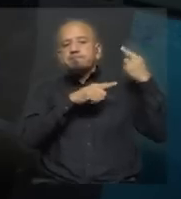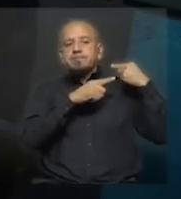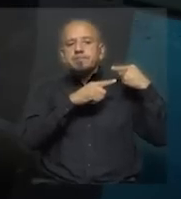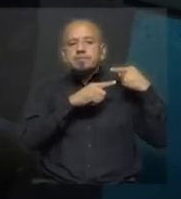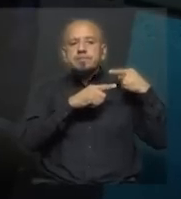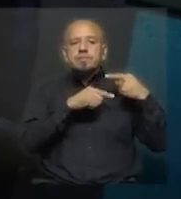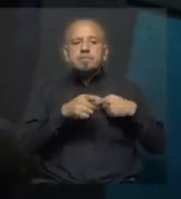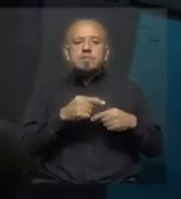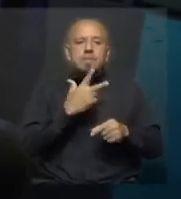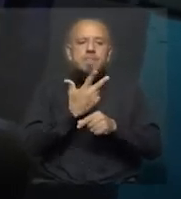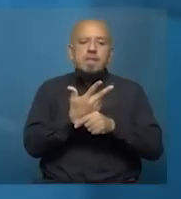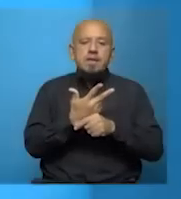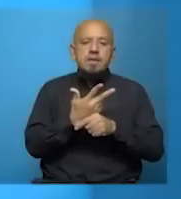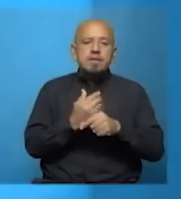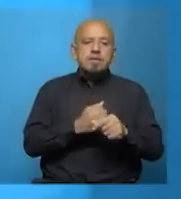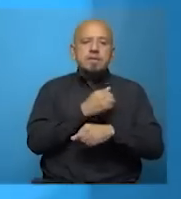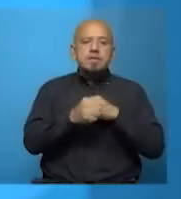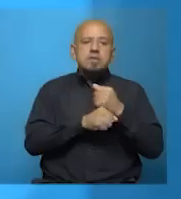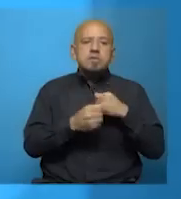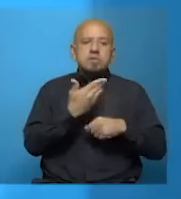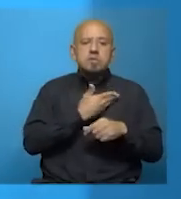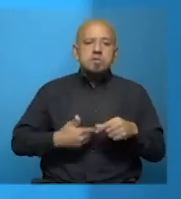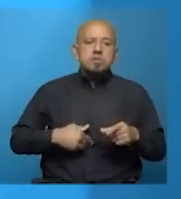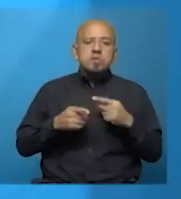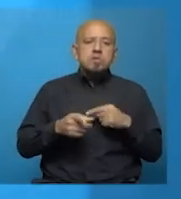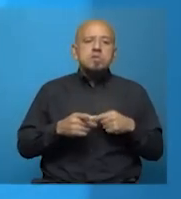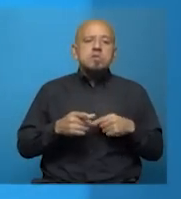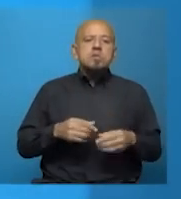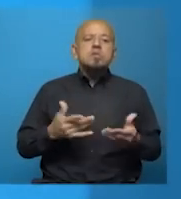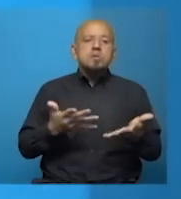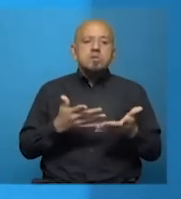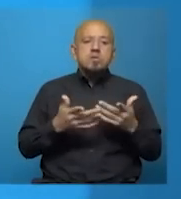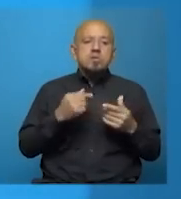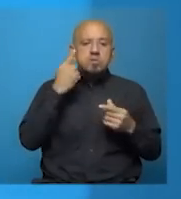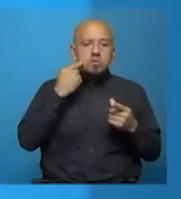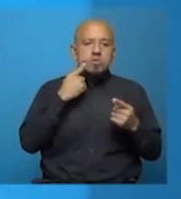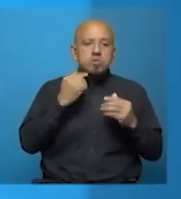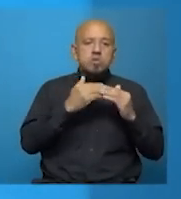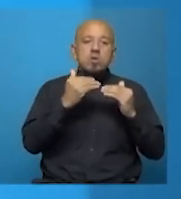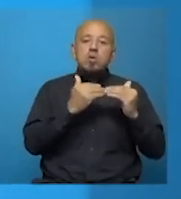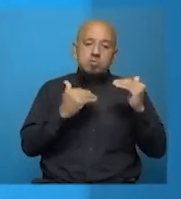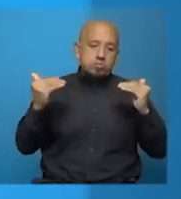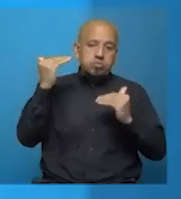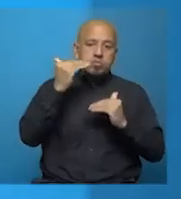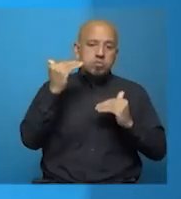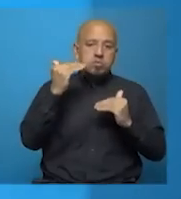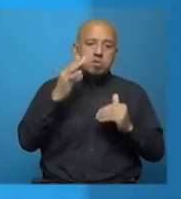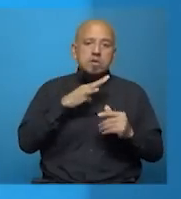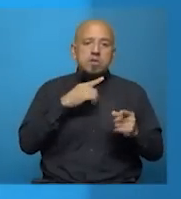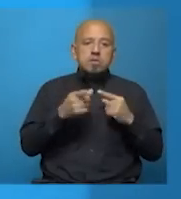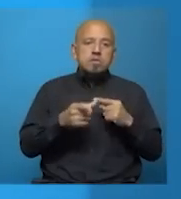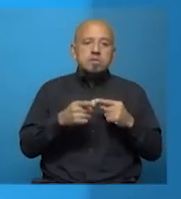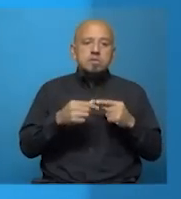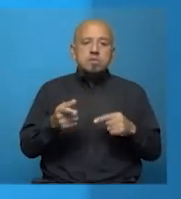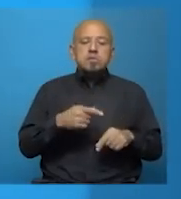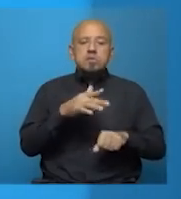nos ponemos a 3 años del gobierno, estamos en una cifra muy superior a la que teníamos en el